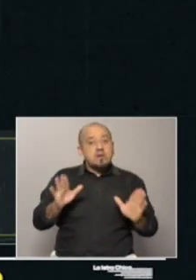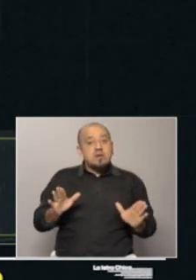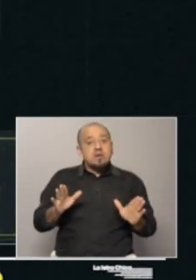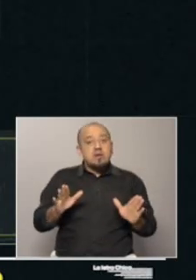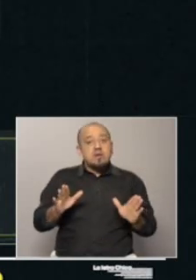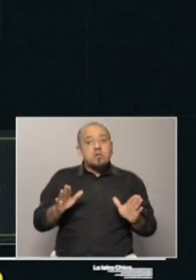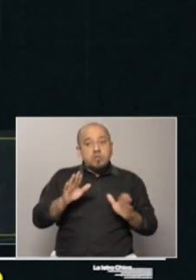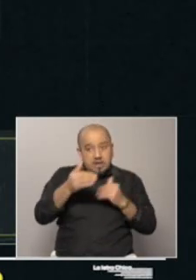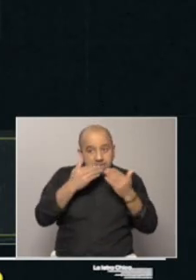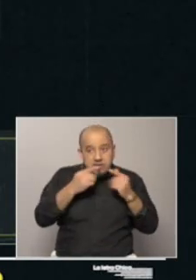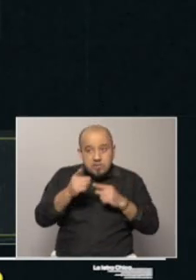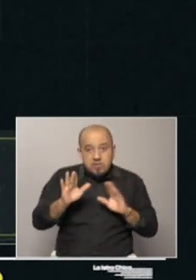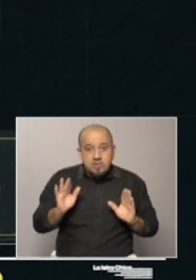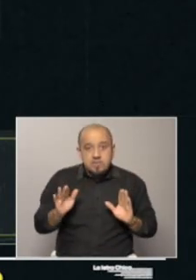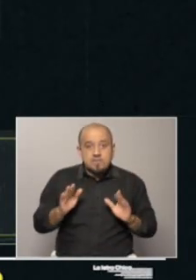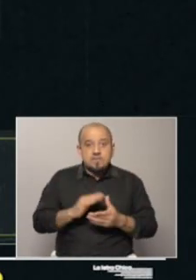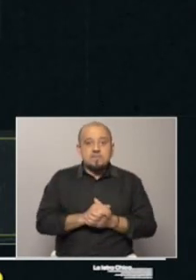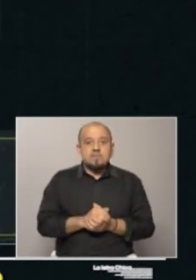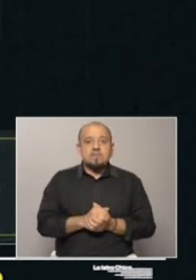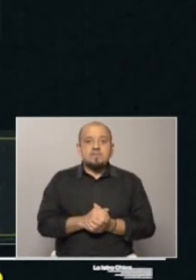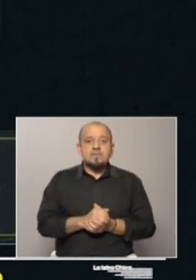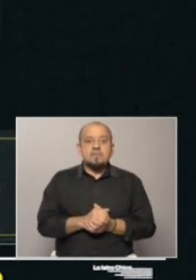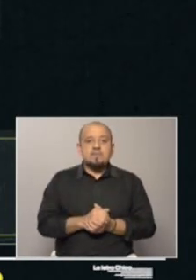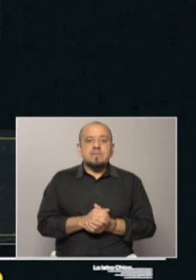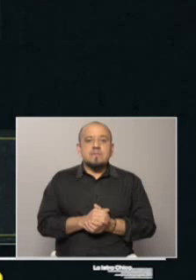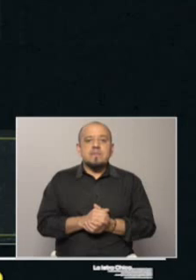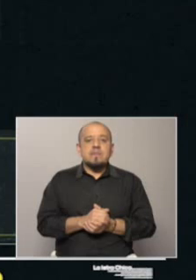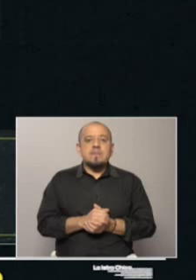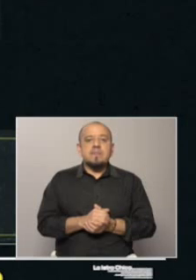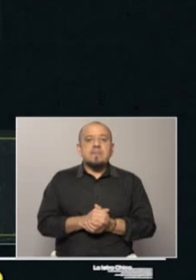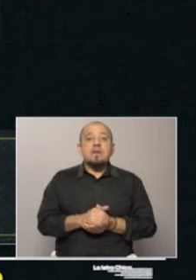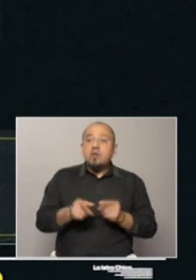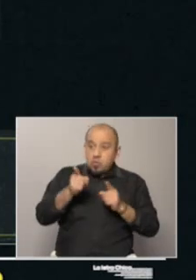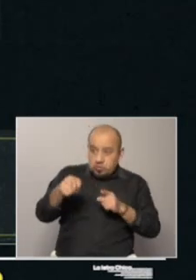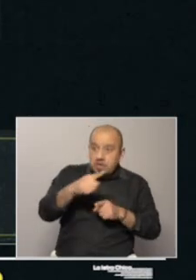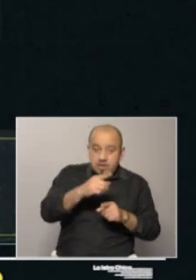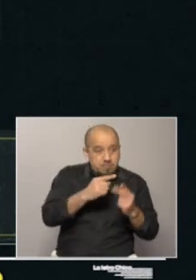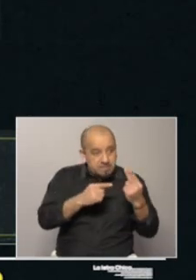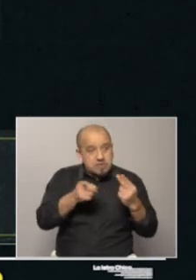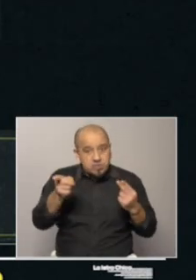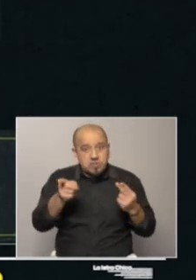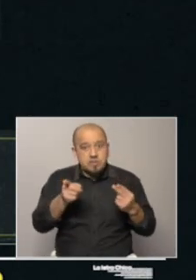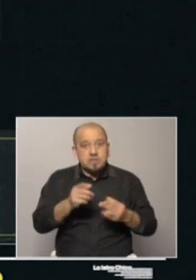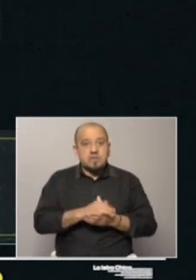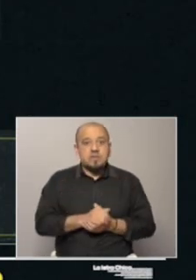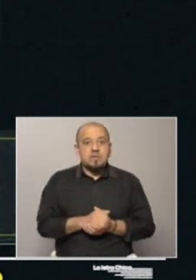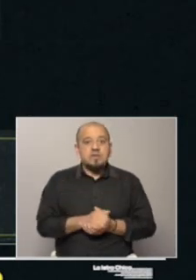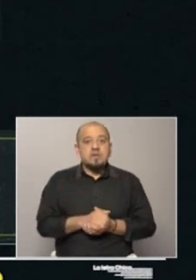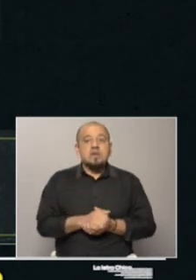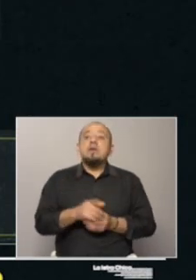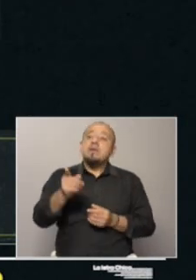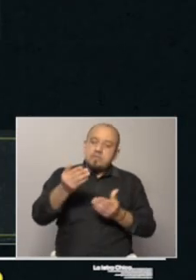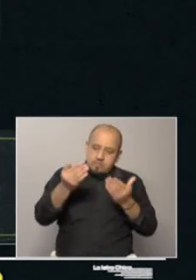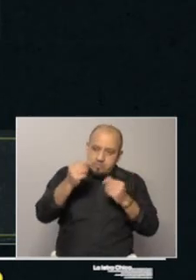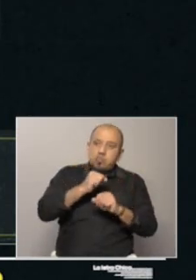Edil que está en uso de la palabra. ¿Usted le otorga la interrupción a la Dil? Sí. Señora Dil, tiene